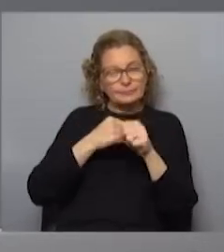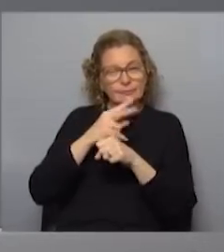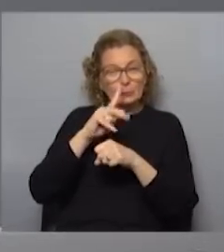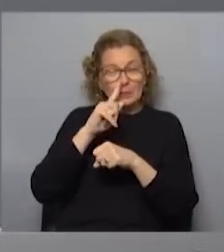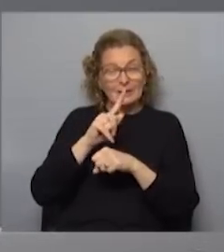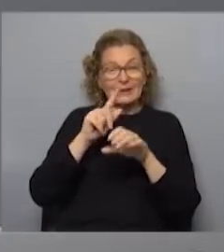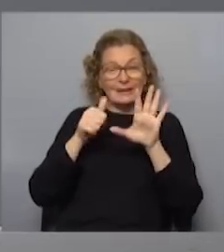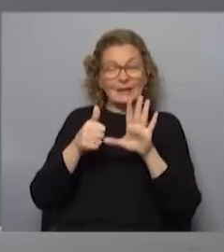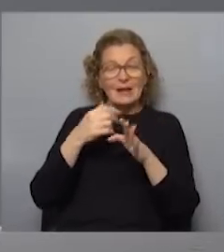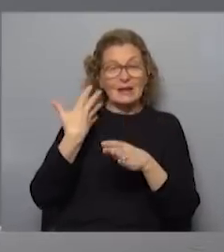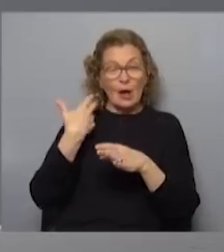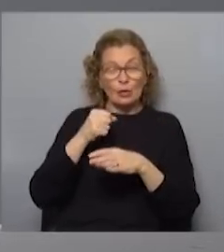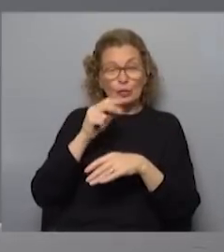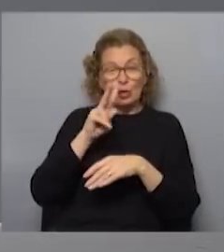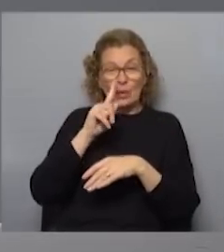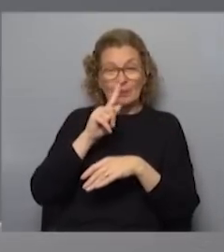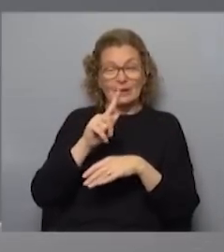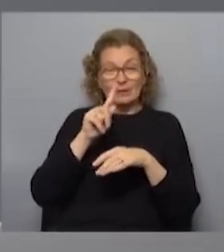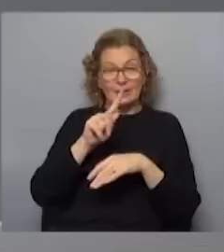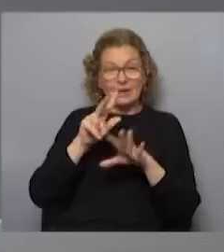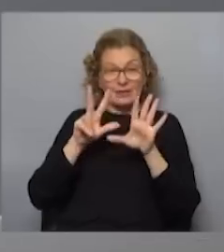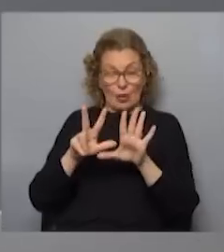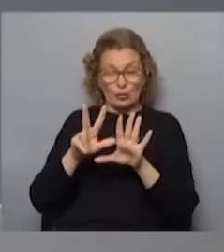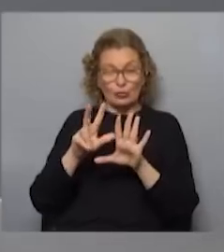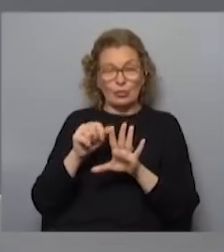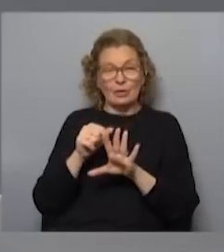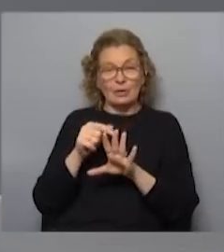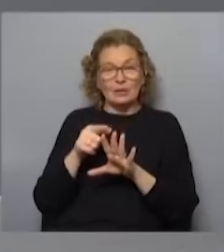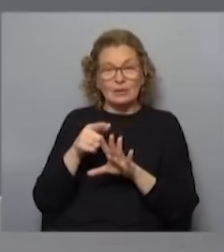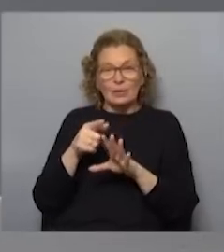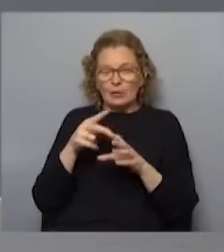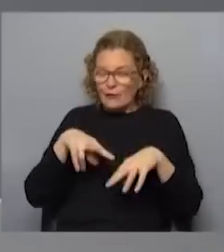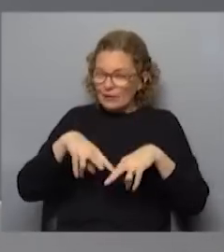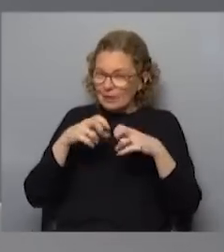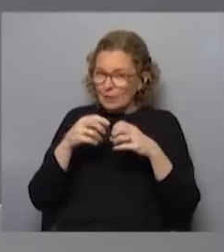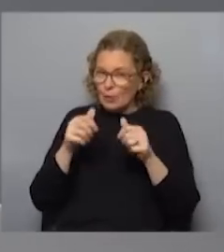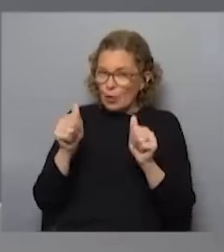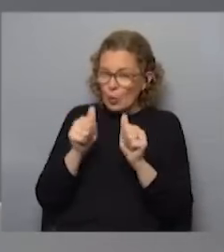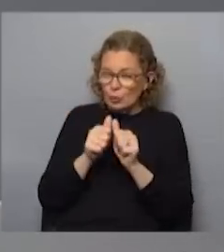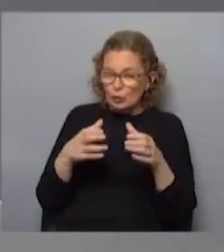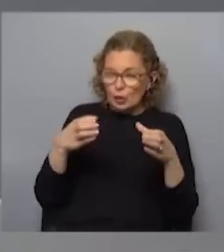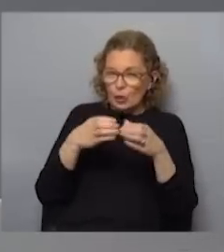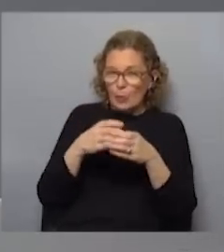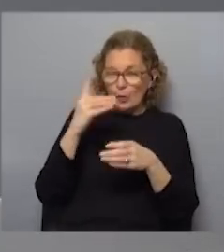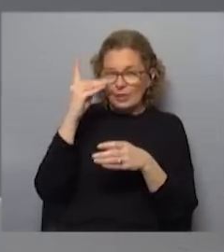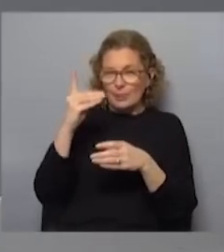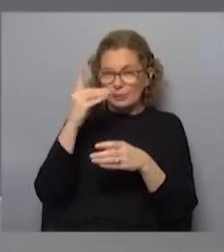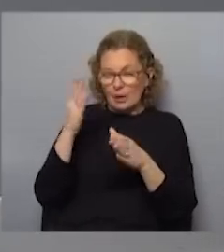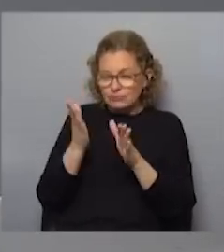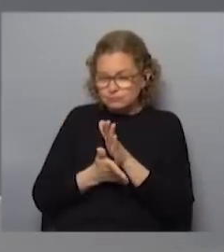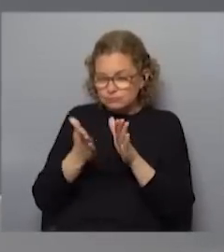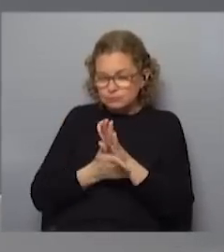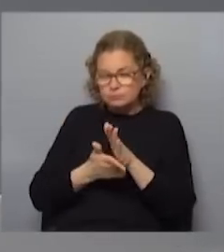y agosto de 2018 se nutrió de los junto con el equipo de diputados que le hicieron de los archivos